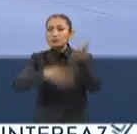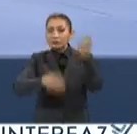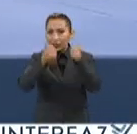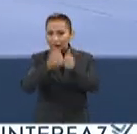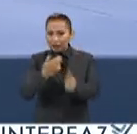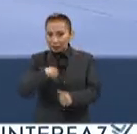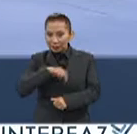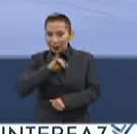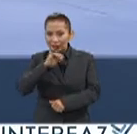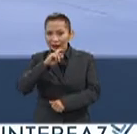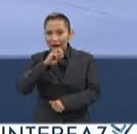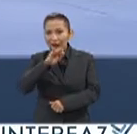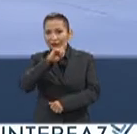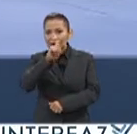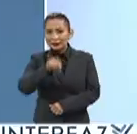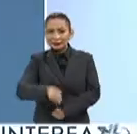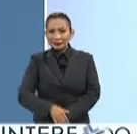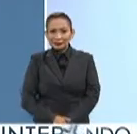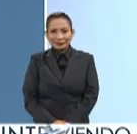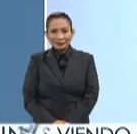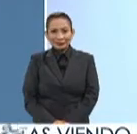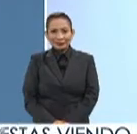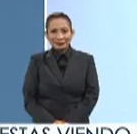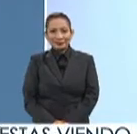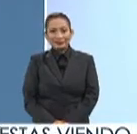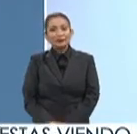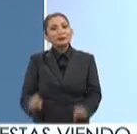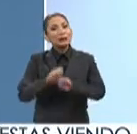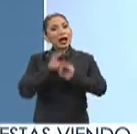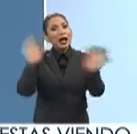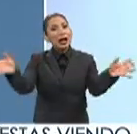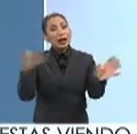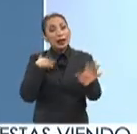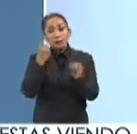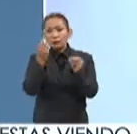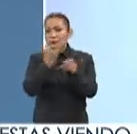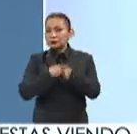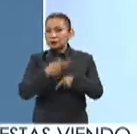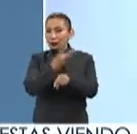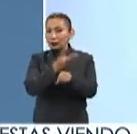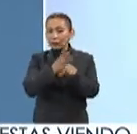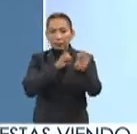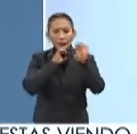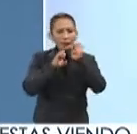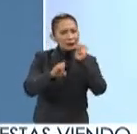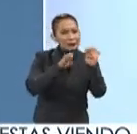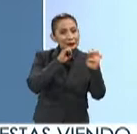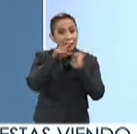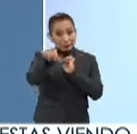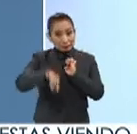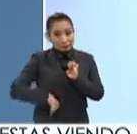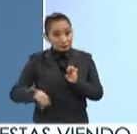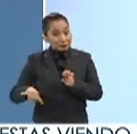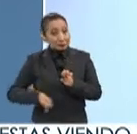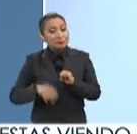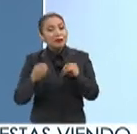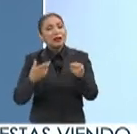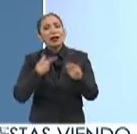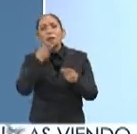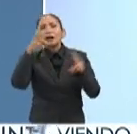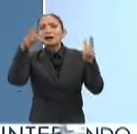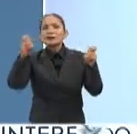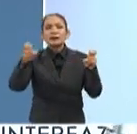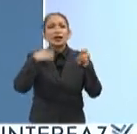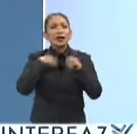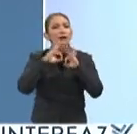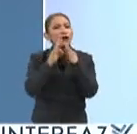con nosotros. Esto es Interfaz. Y por supuesto, grandes invitados, entrevistas que le van a interesar mucho. Vamos a hablar sobre el